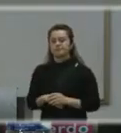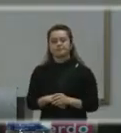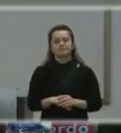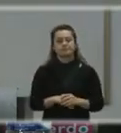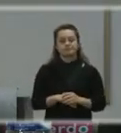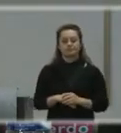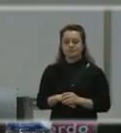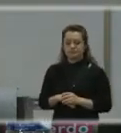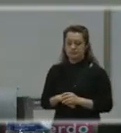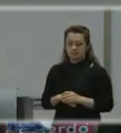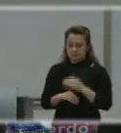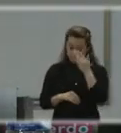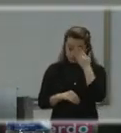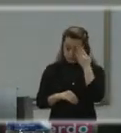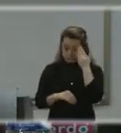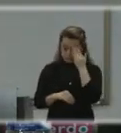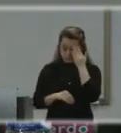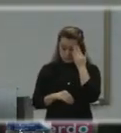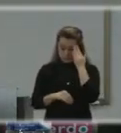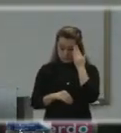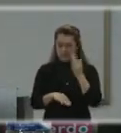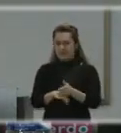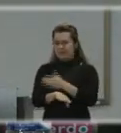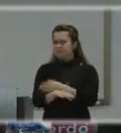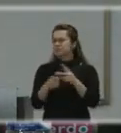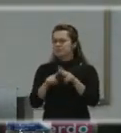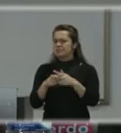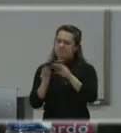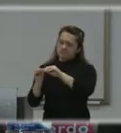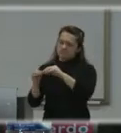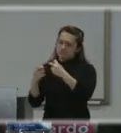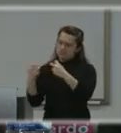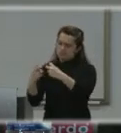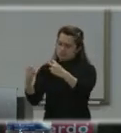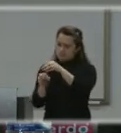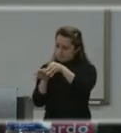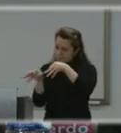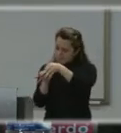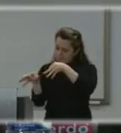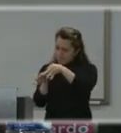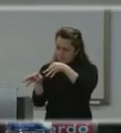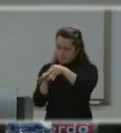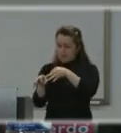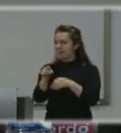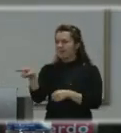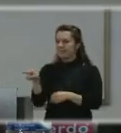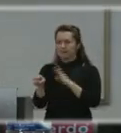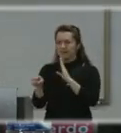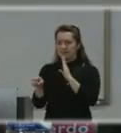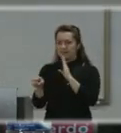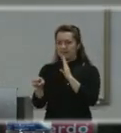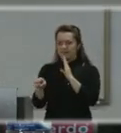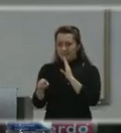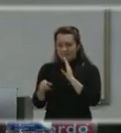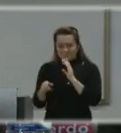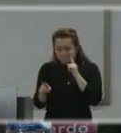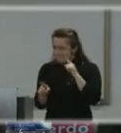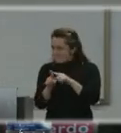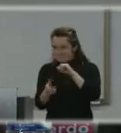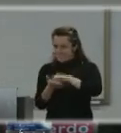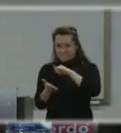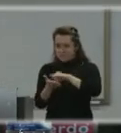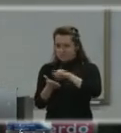Y también se hicieron unos talleres con estos mismos, o digamos, con el mismo objetivo,